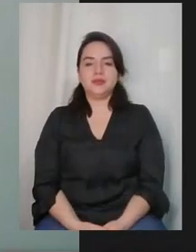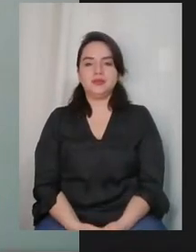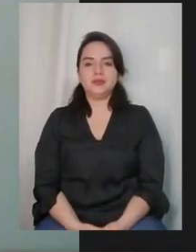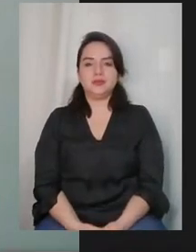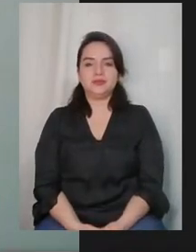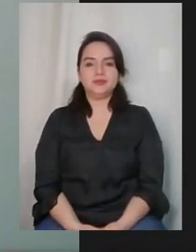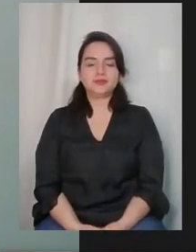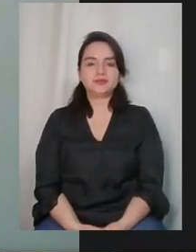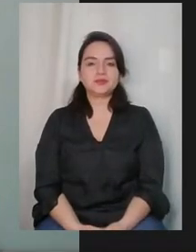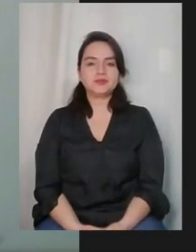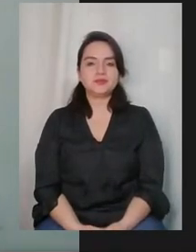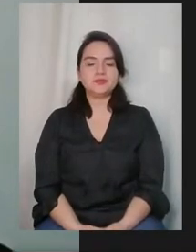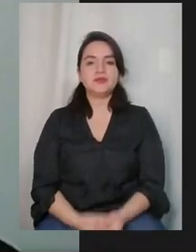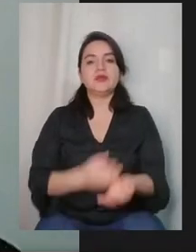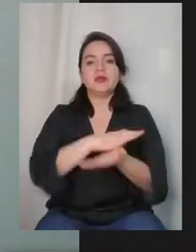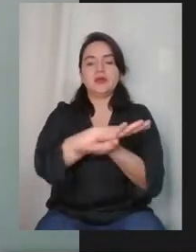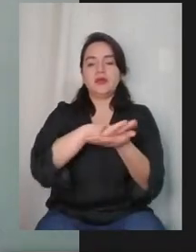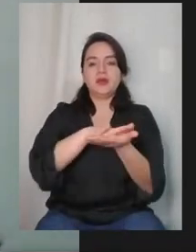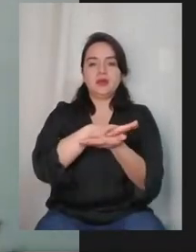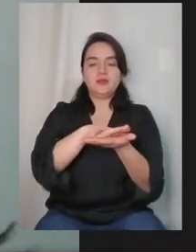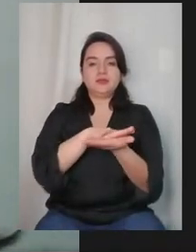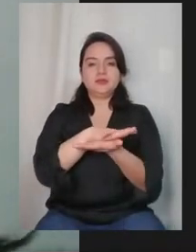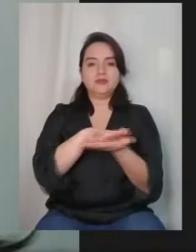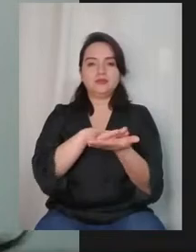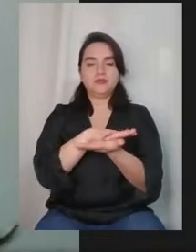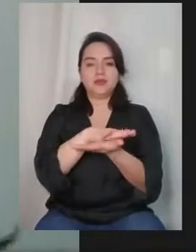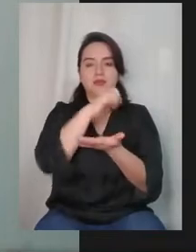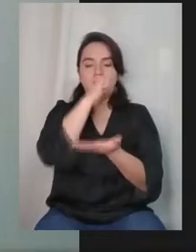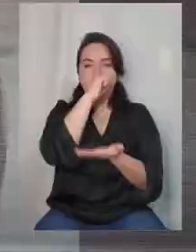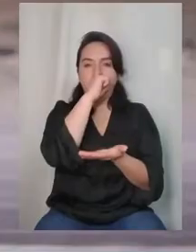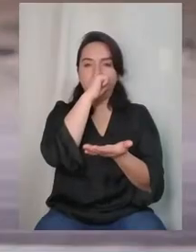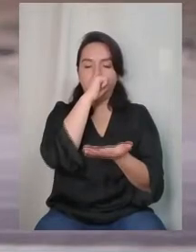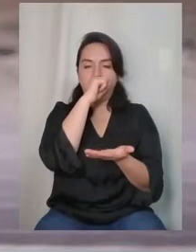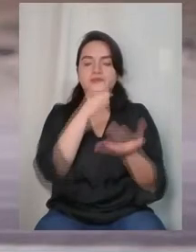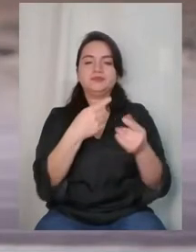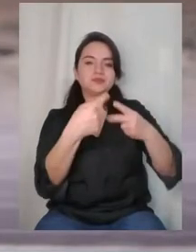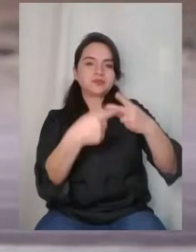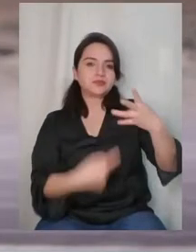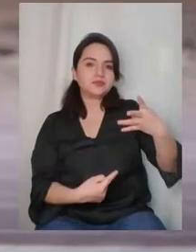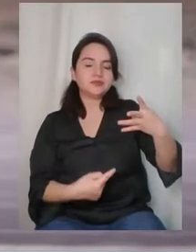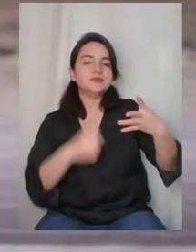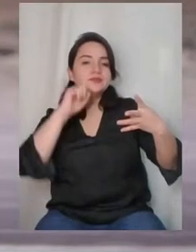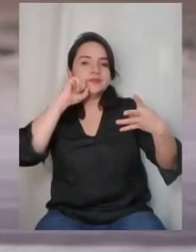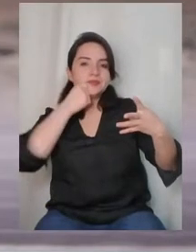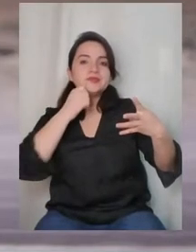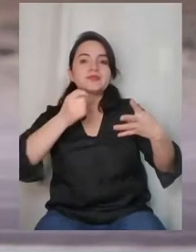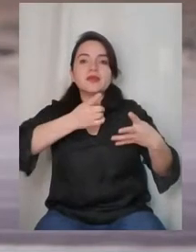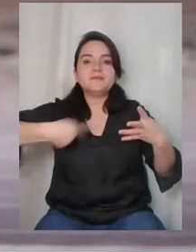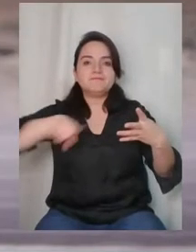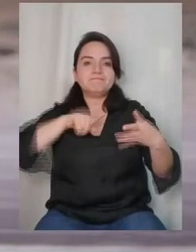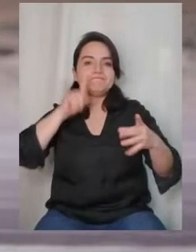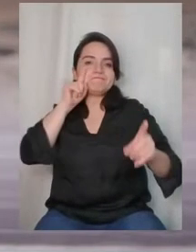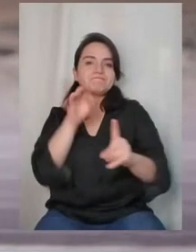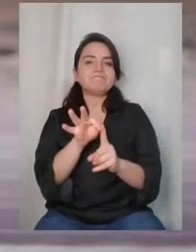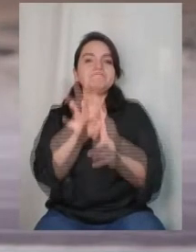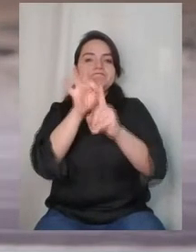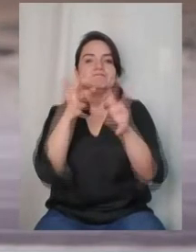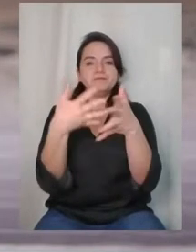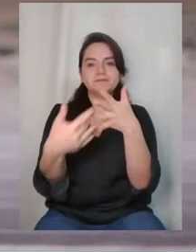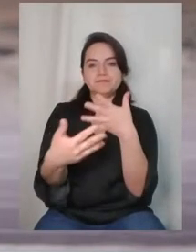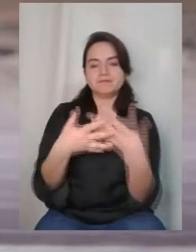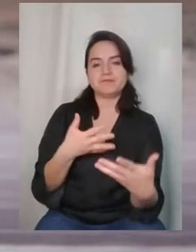Por ejemplo, estos conceptos, ¿a qué nos referimos? Si nosotros ponemos en el centro a la naturaleza, la fauna y su